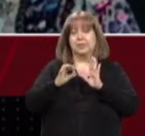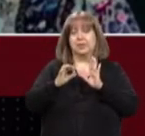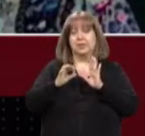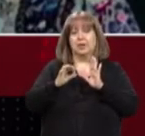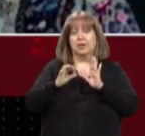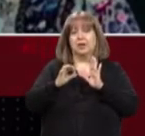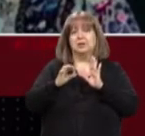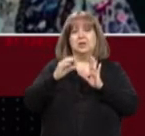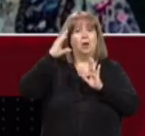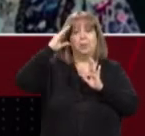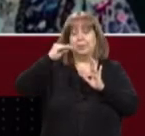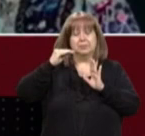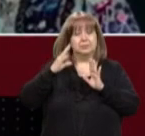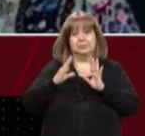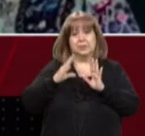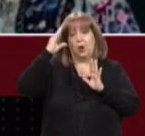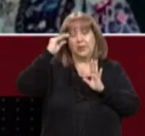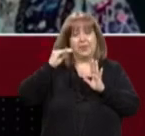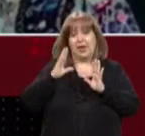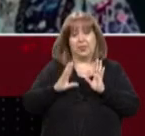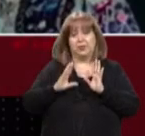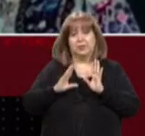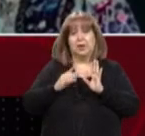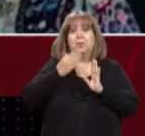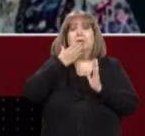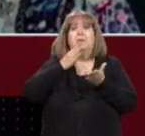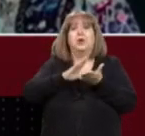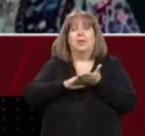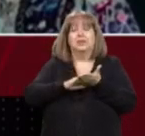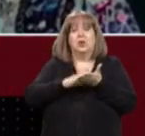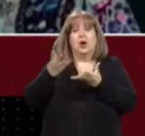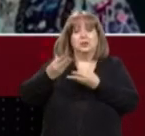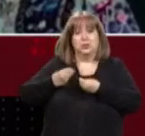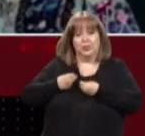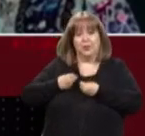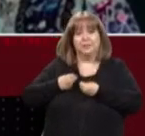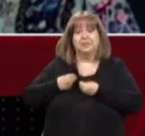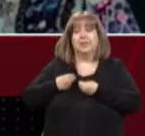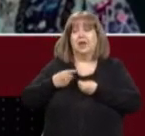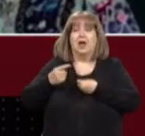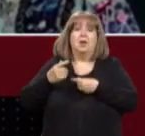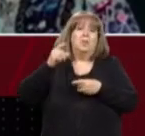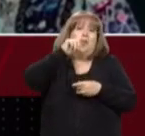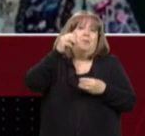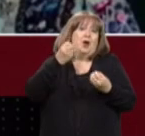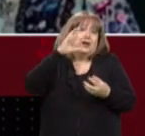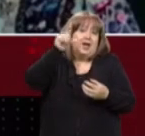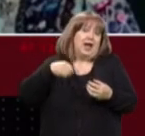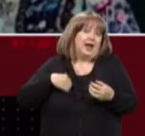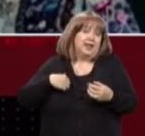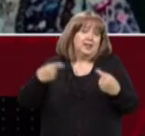Que se le había pasado. Yo entiendo el despiore que hay en la Argentina, hoy se pelean uno con el otro, están en